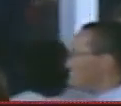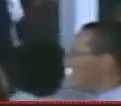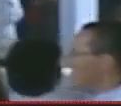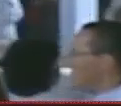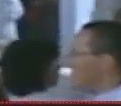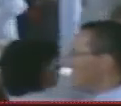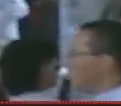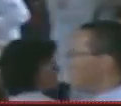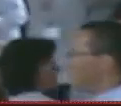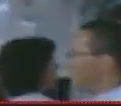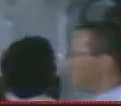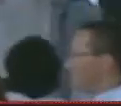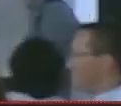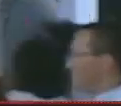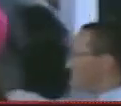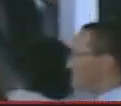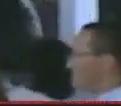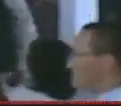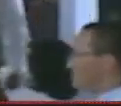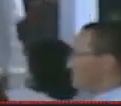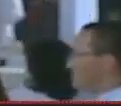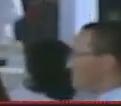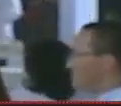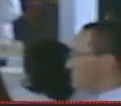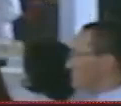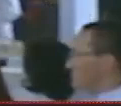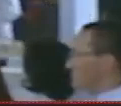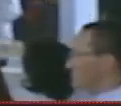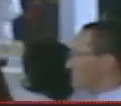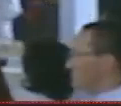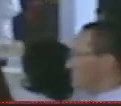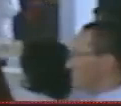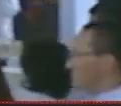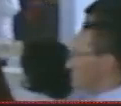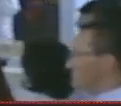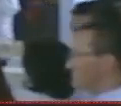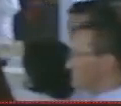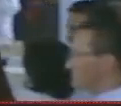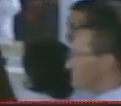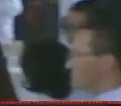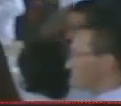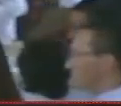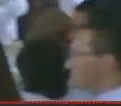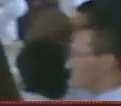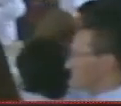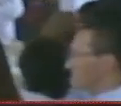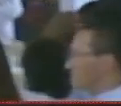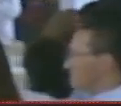Aquiles Nazoa en el estado Miranda, retornamos el contacto a los estudios de Venezolana de Televisión. Adelante.